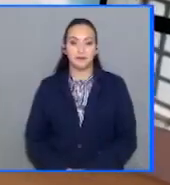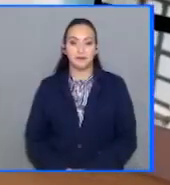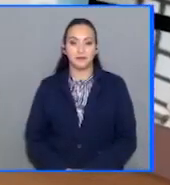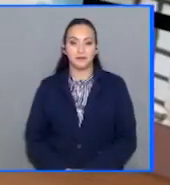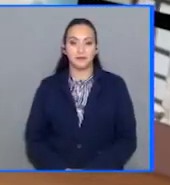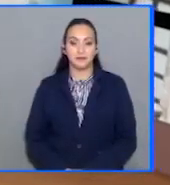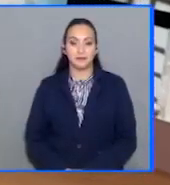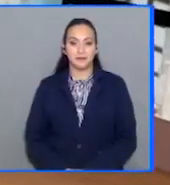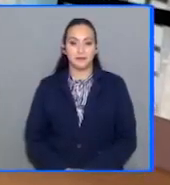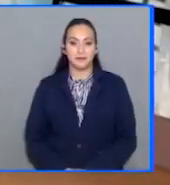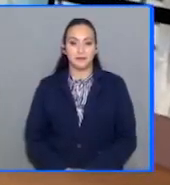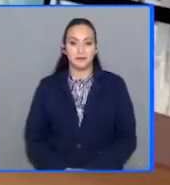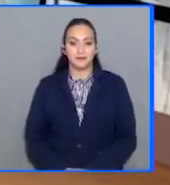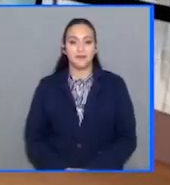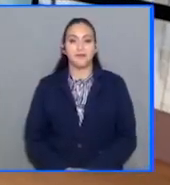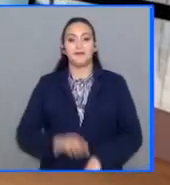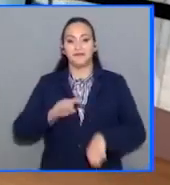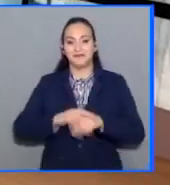Vamos a una pausa.